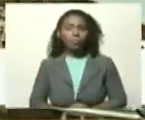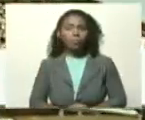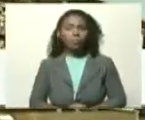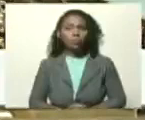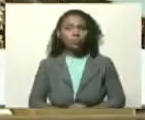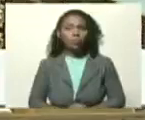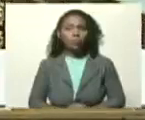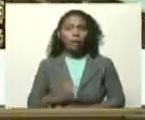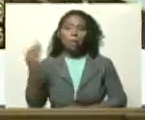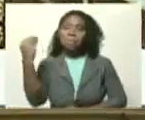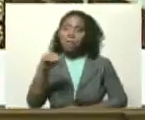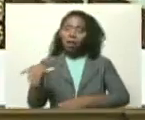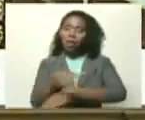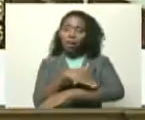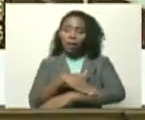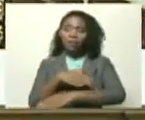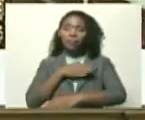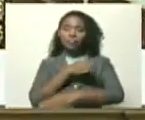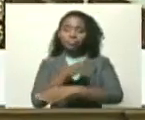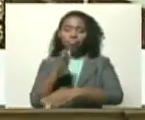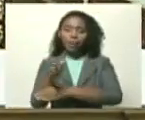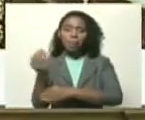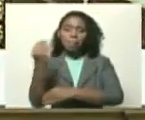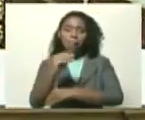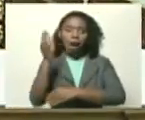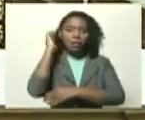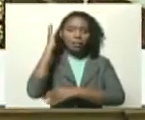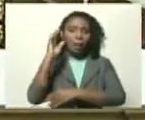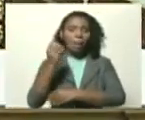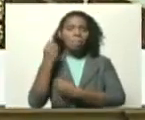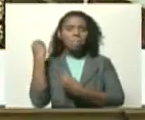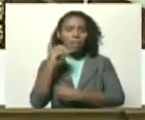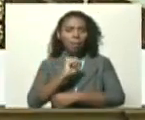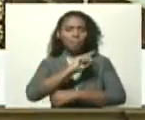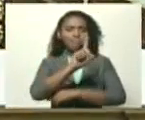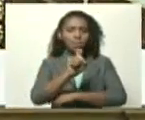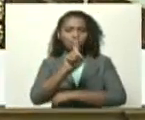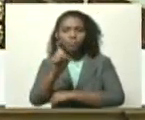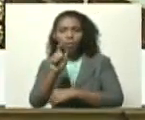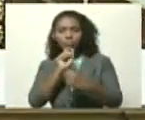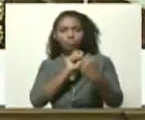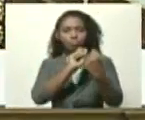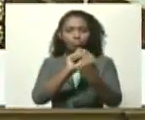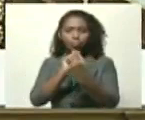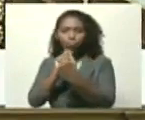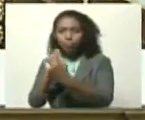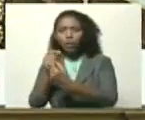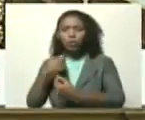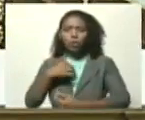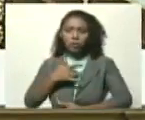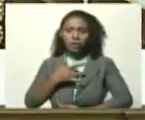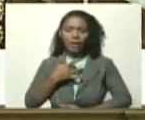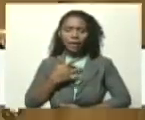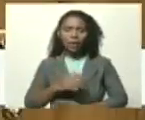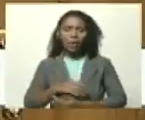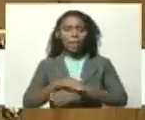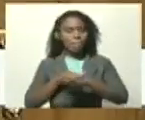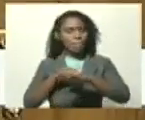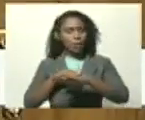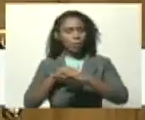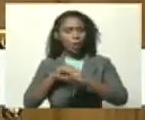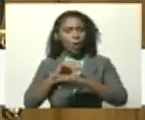Más calle, más asamblea, más consulta. Yo siento, y perdónenme el